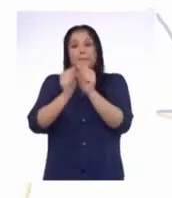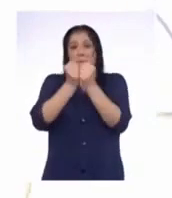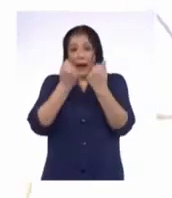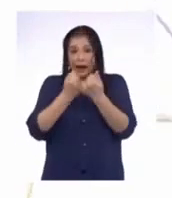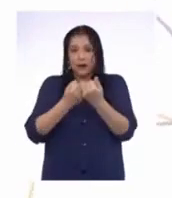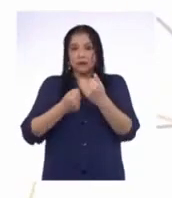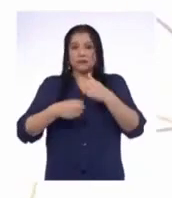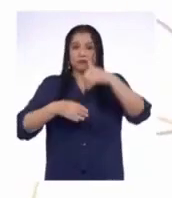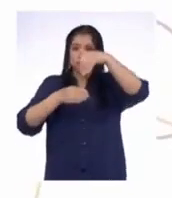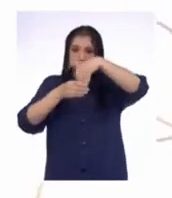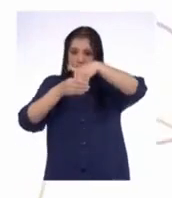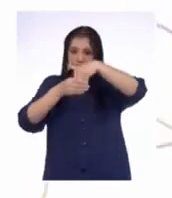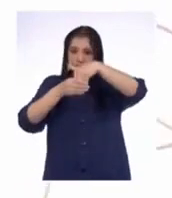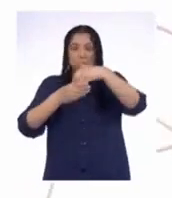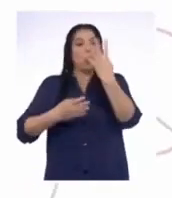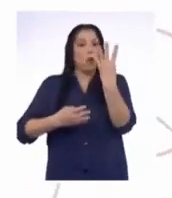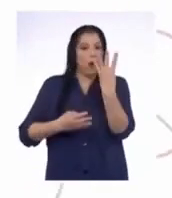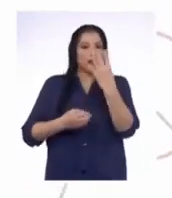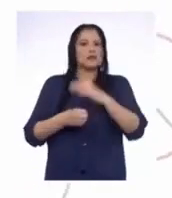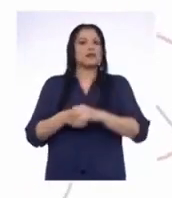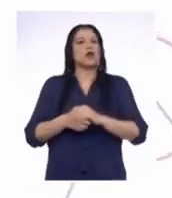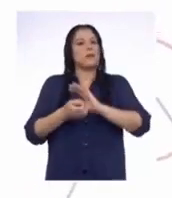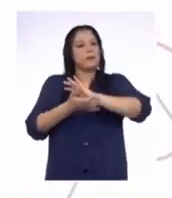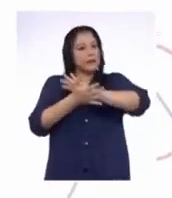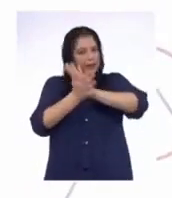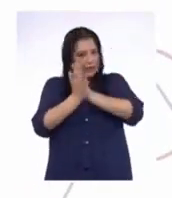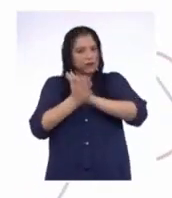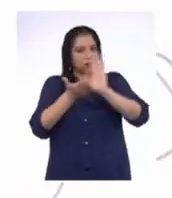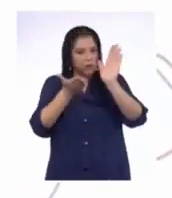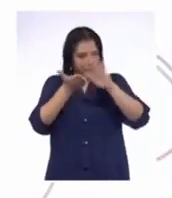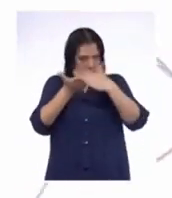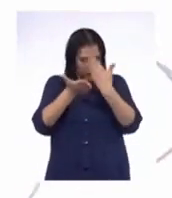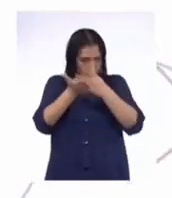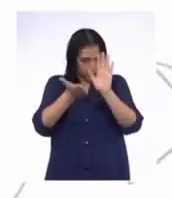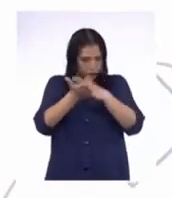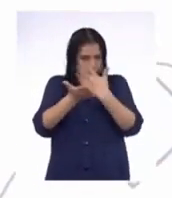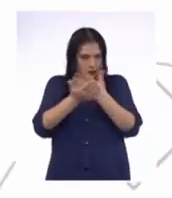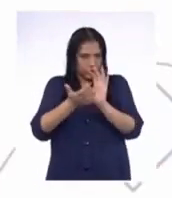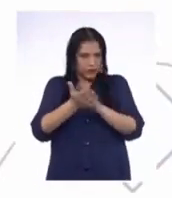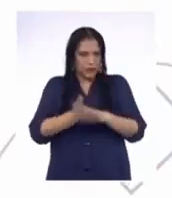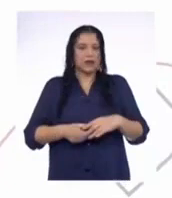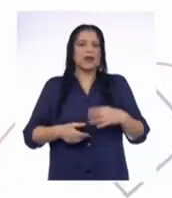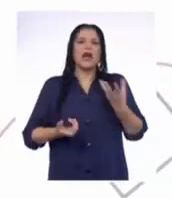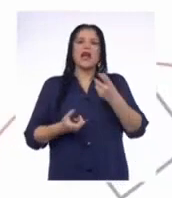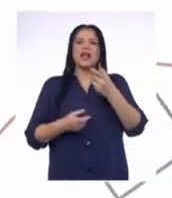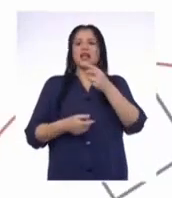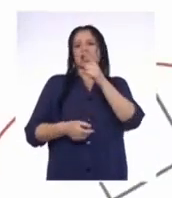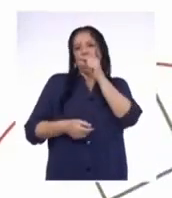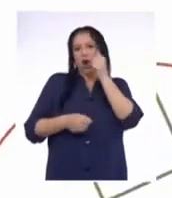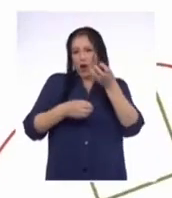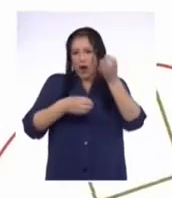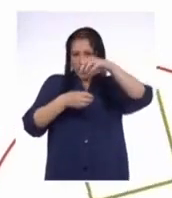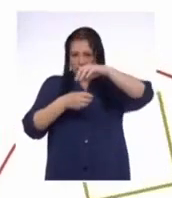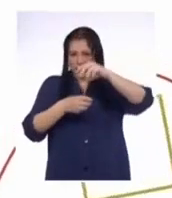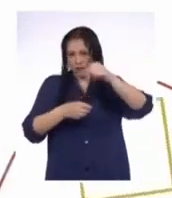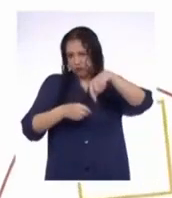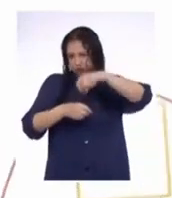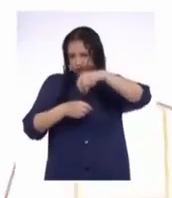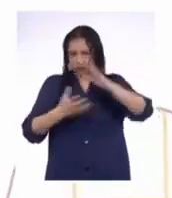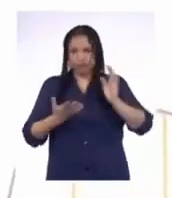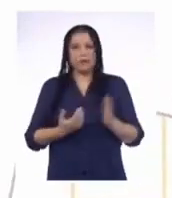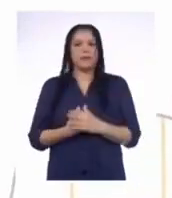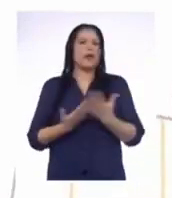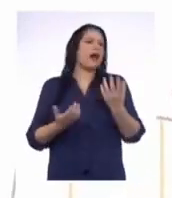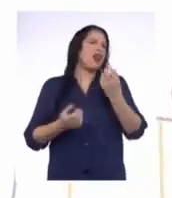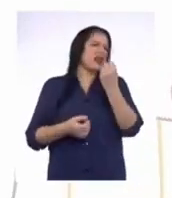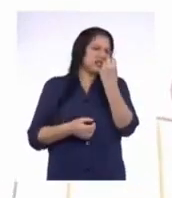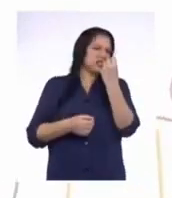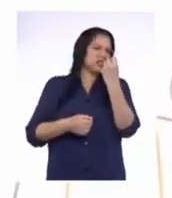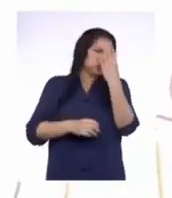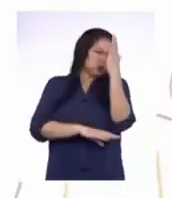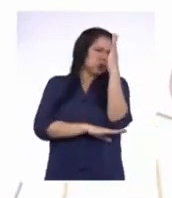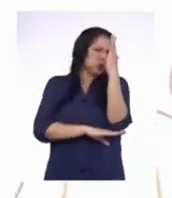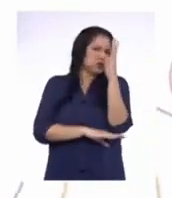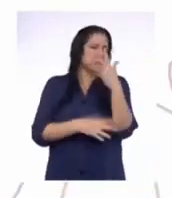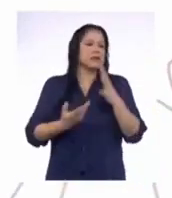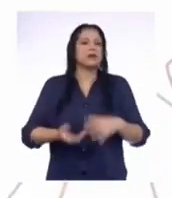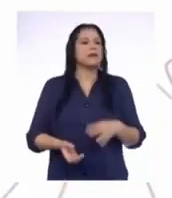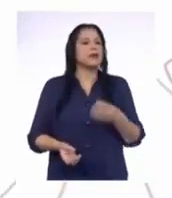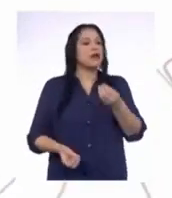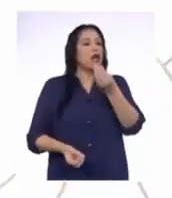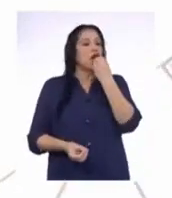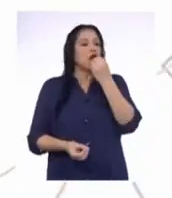tostado, queso fundido para untar el pan y cacao instantáneo. A media mañana, el consumo